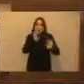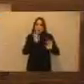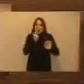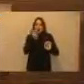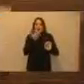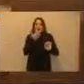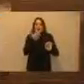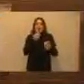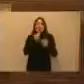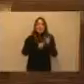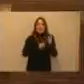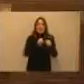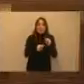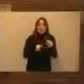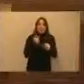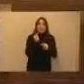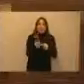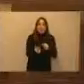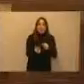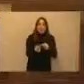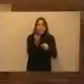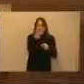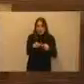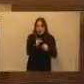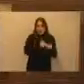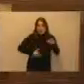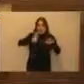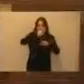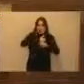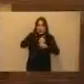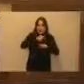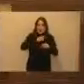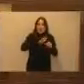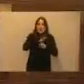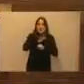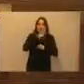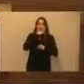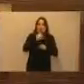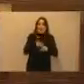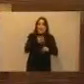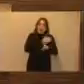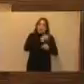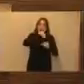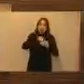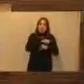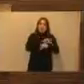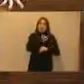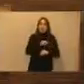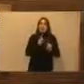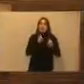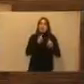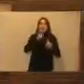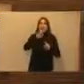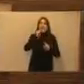o no la contratación posterior de este exalto cargo público en Asturiana de Laminados. El caso de María José Ramos, lo habíamos